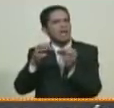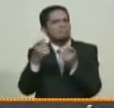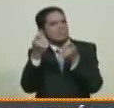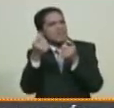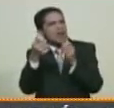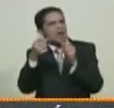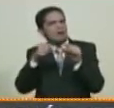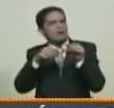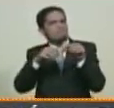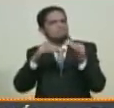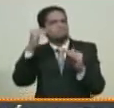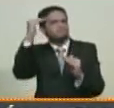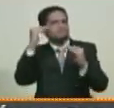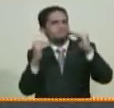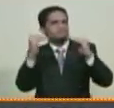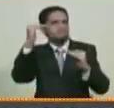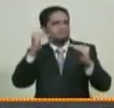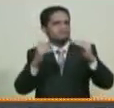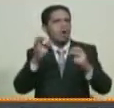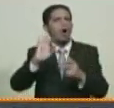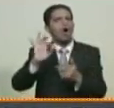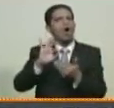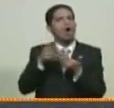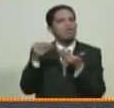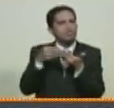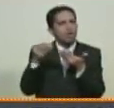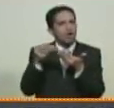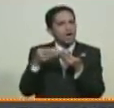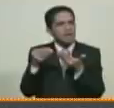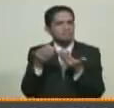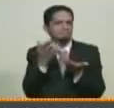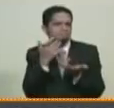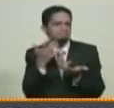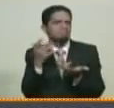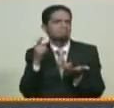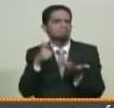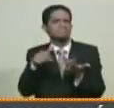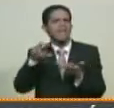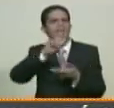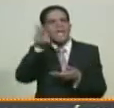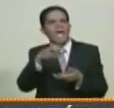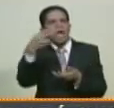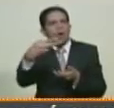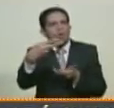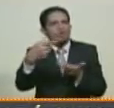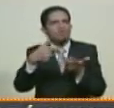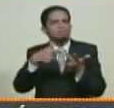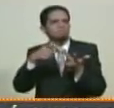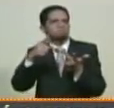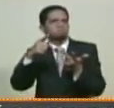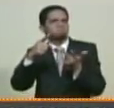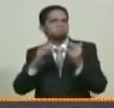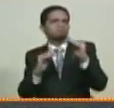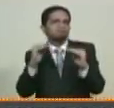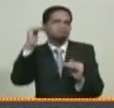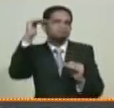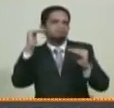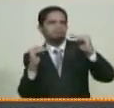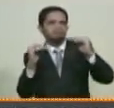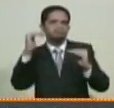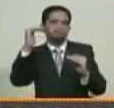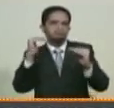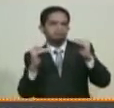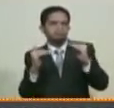las divisas las supuestas divisas convertibles sólidas como en el caso del dólar están sometidas a una tremenda presión